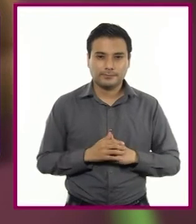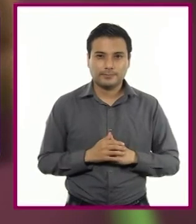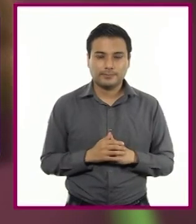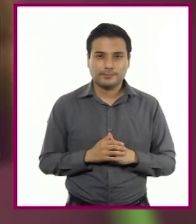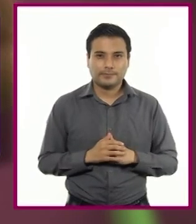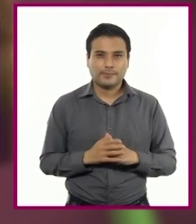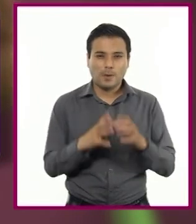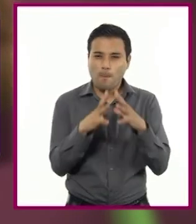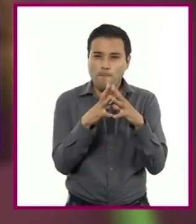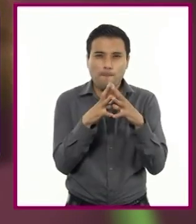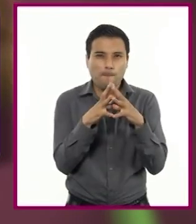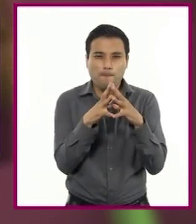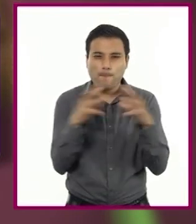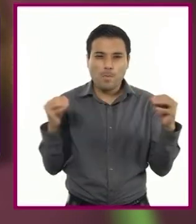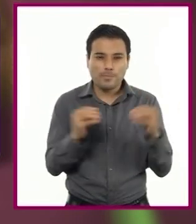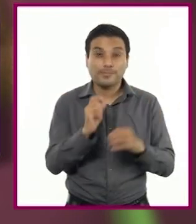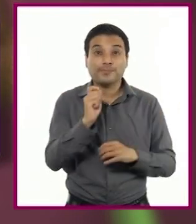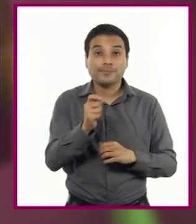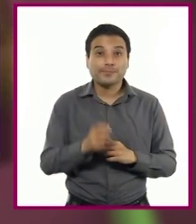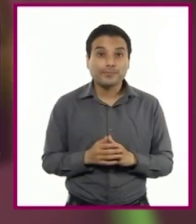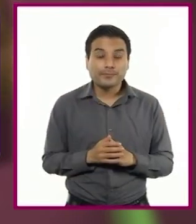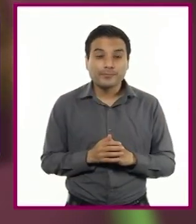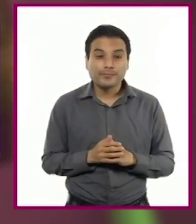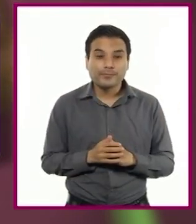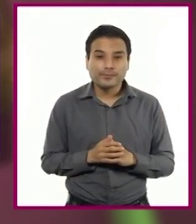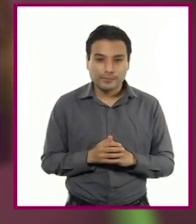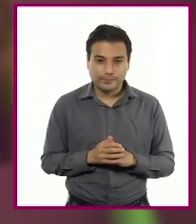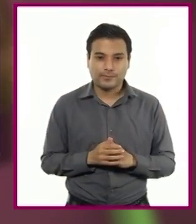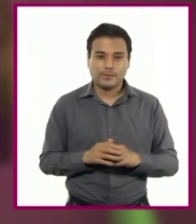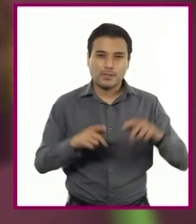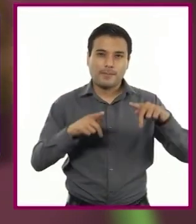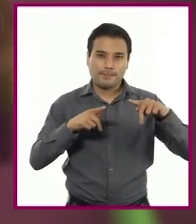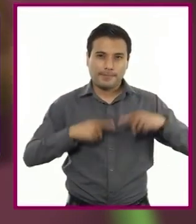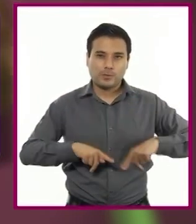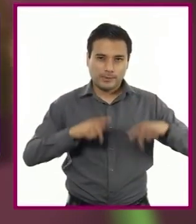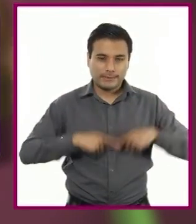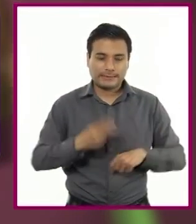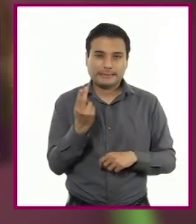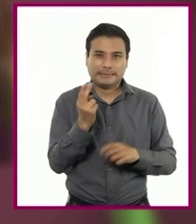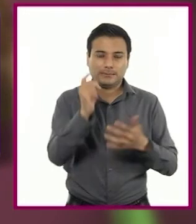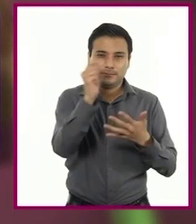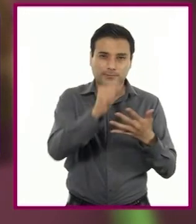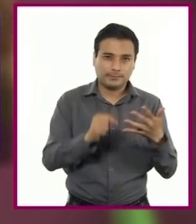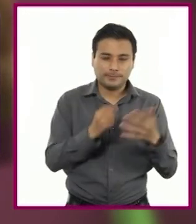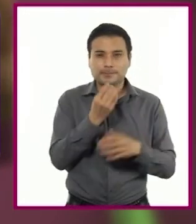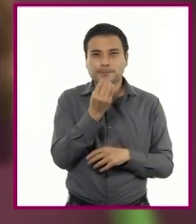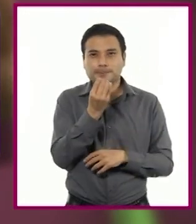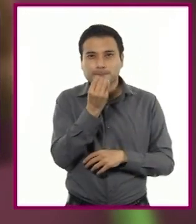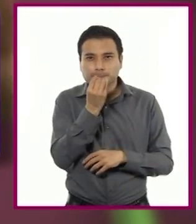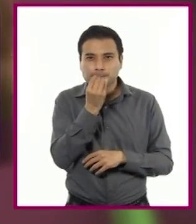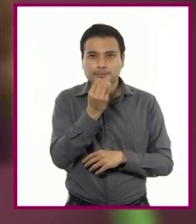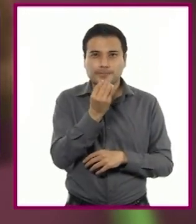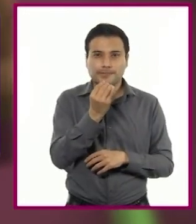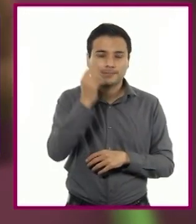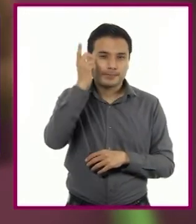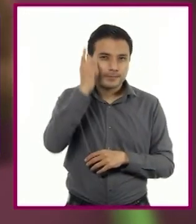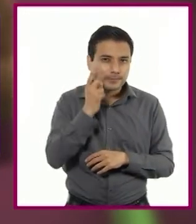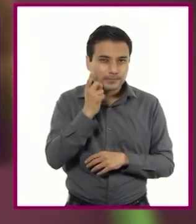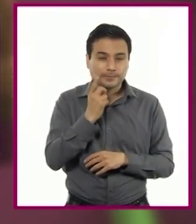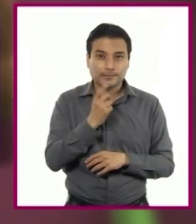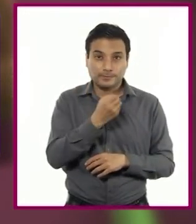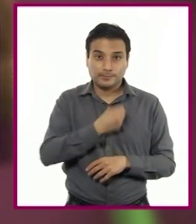Exterminio, privación del acceso a las necesidades básicas, alimentación, sueño,